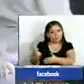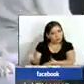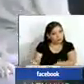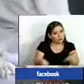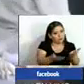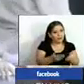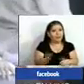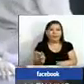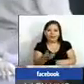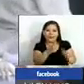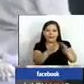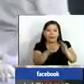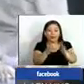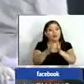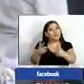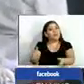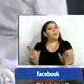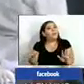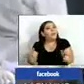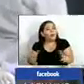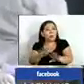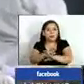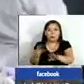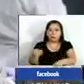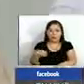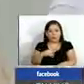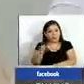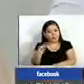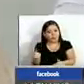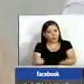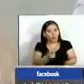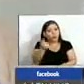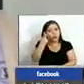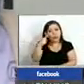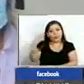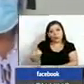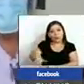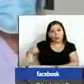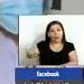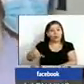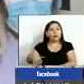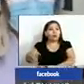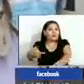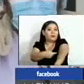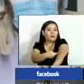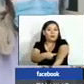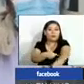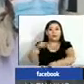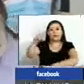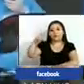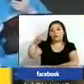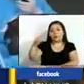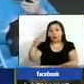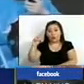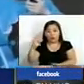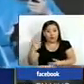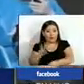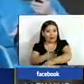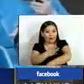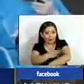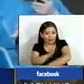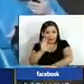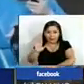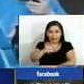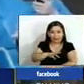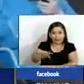este martes tras superar la enfermedad, luego de recibir tratamiento en el Hospital San Rafael de Santa Tecla. Antes de recibir el alta, los